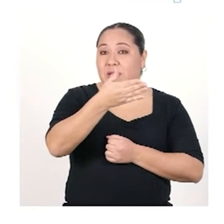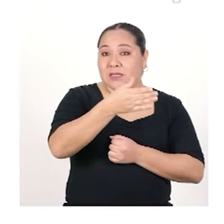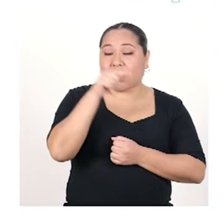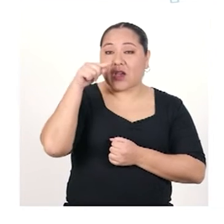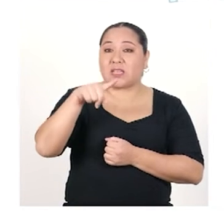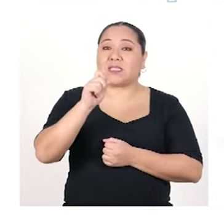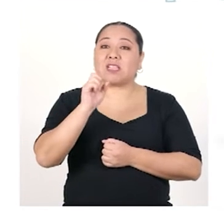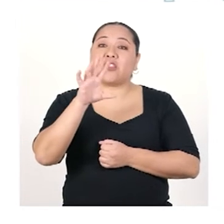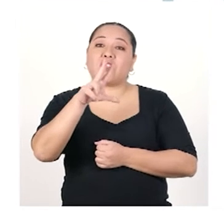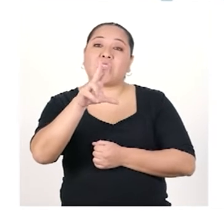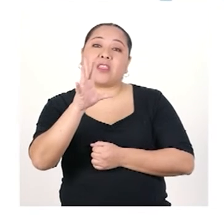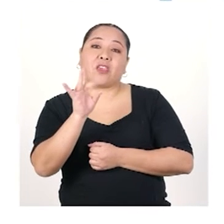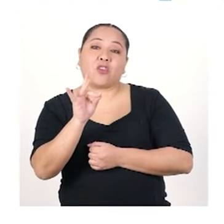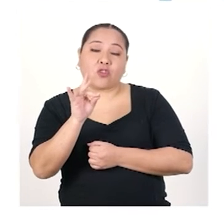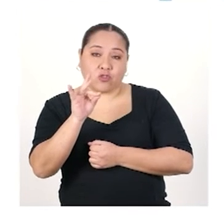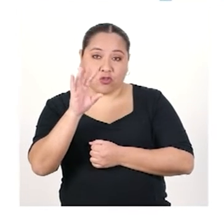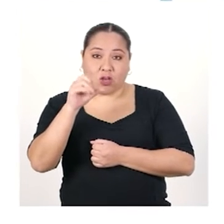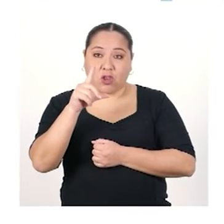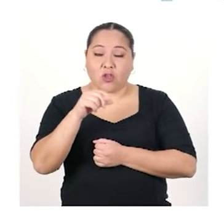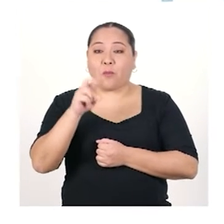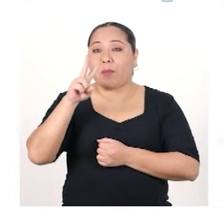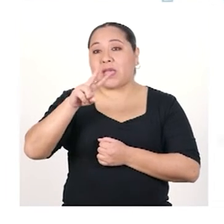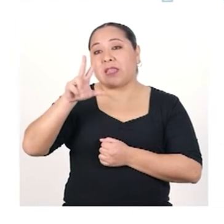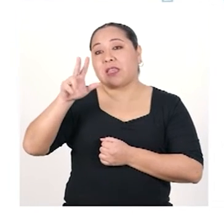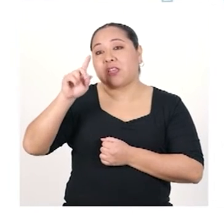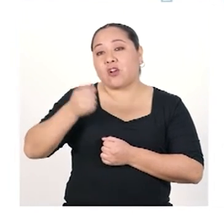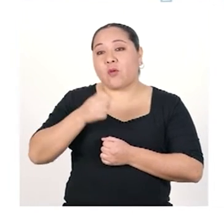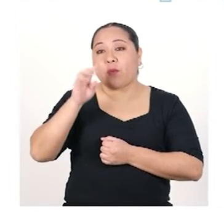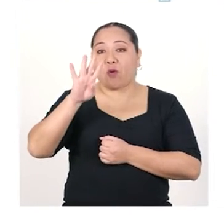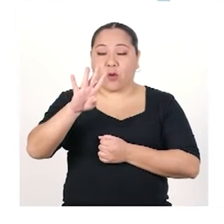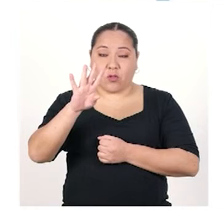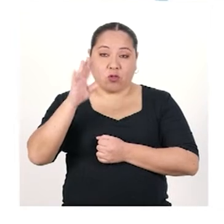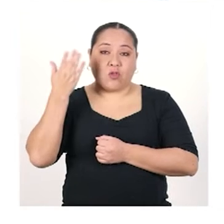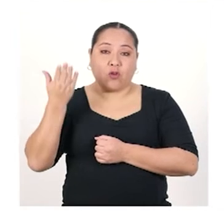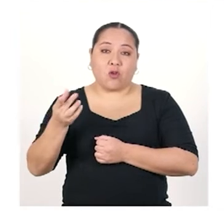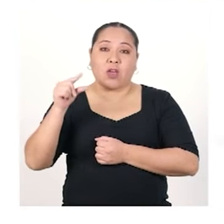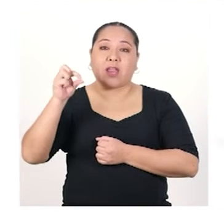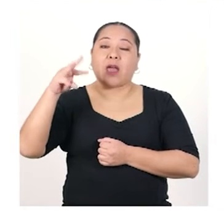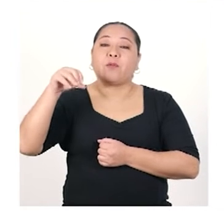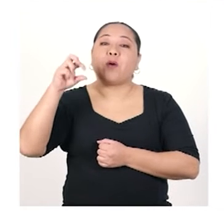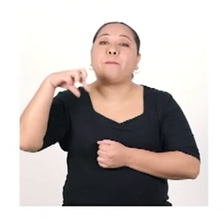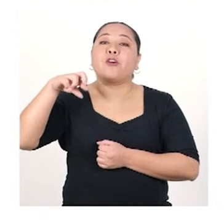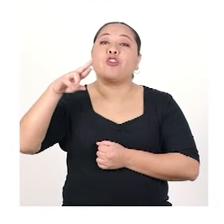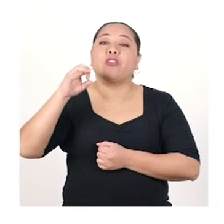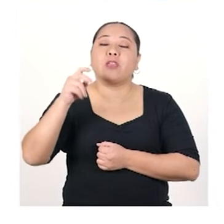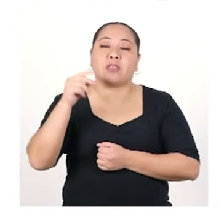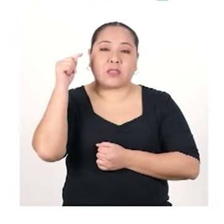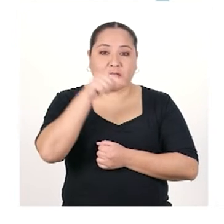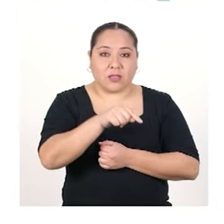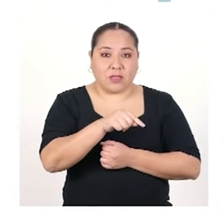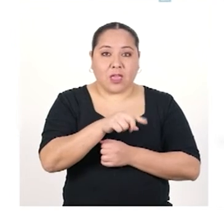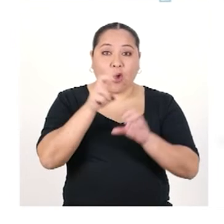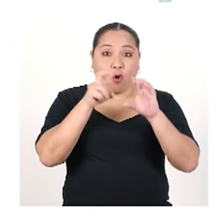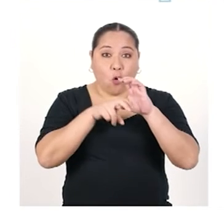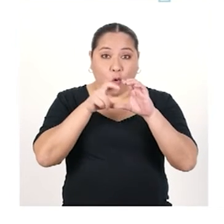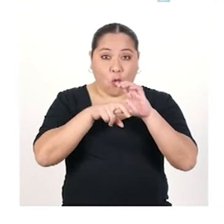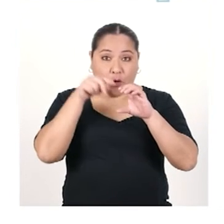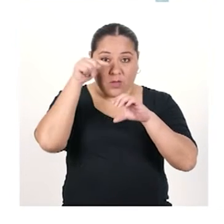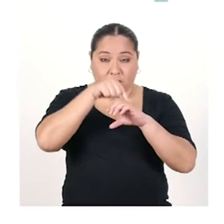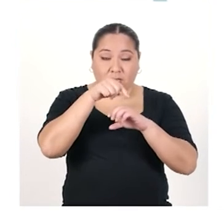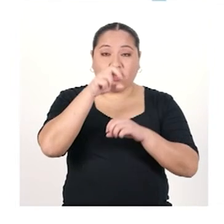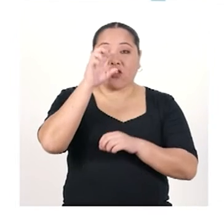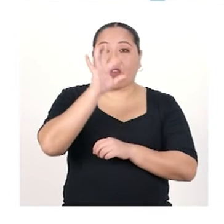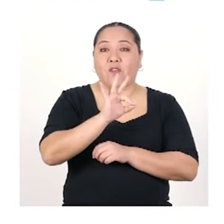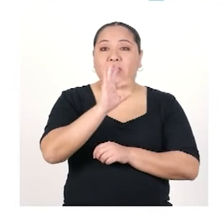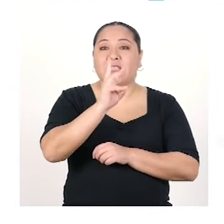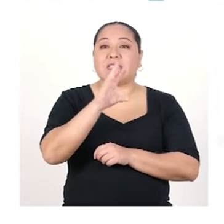pescado tiene 138 calorías y 23,4 gramos de proteínas. La carne de cuy